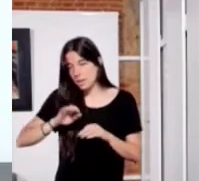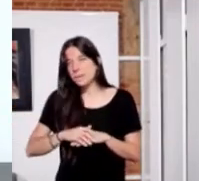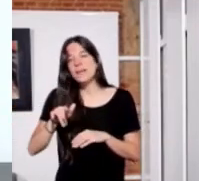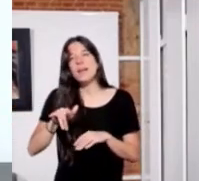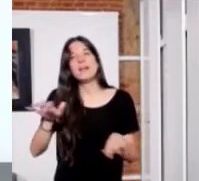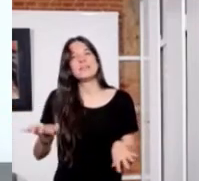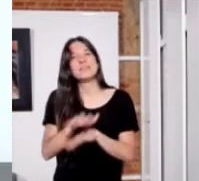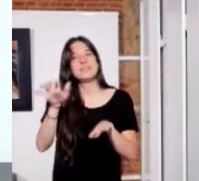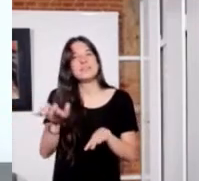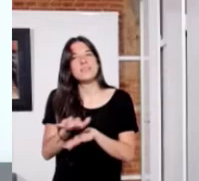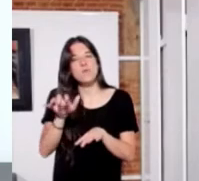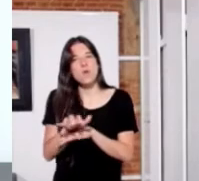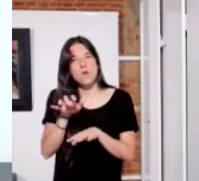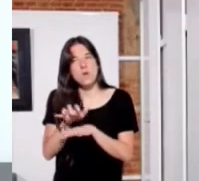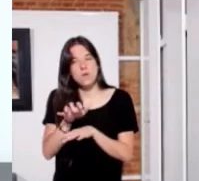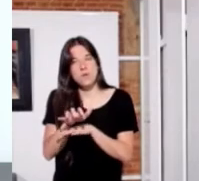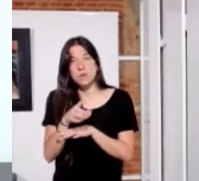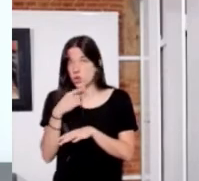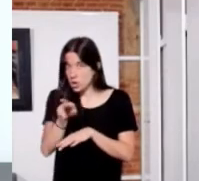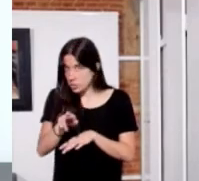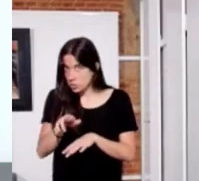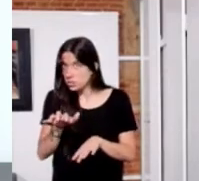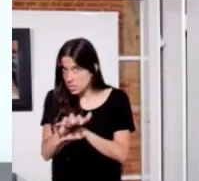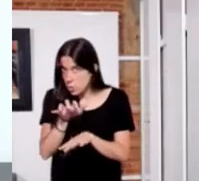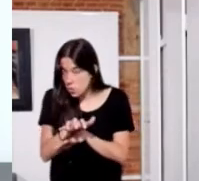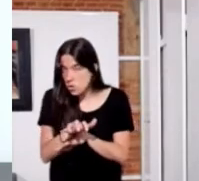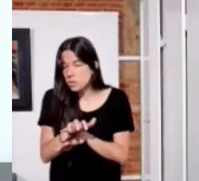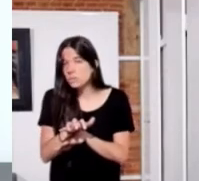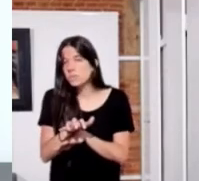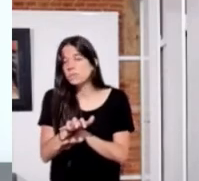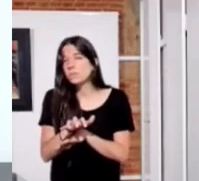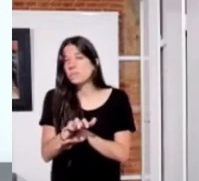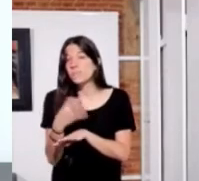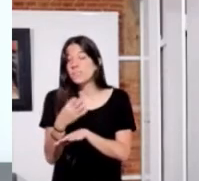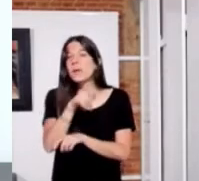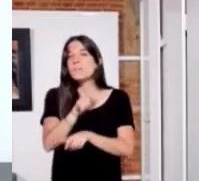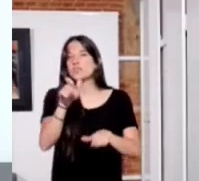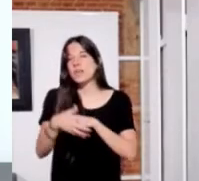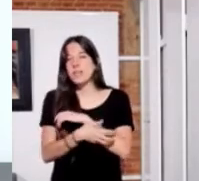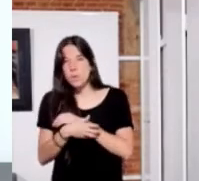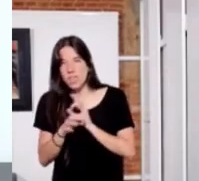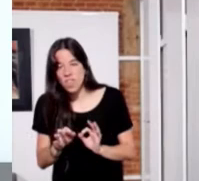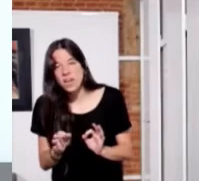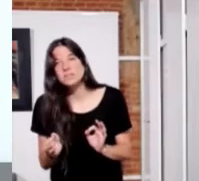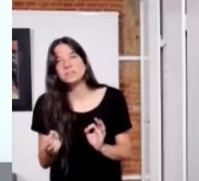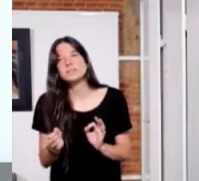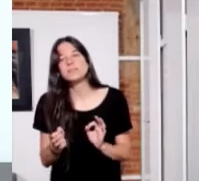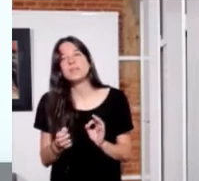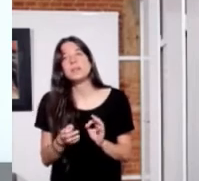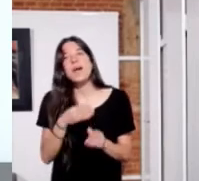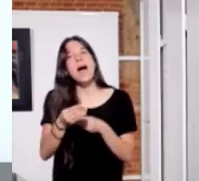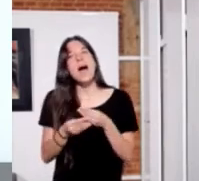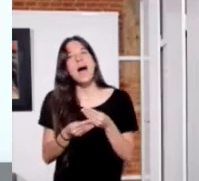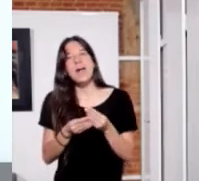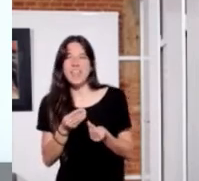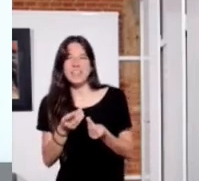mofó, y lo repito, se mofó de las personas empobrecidas, haciendo con